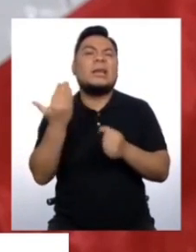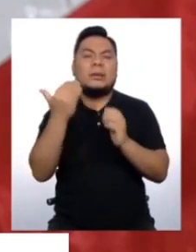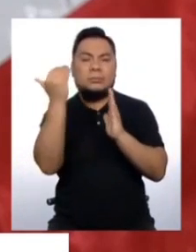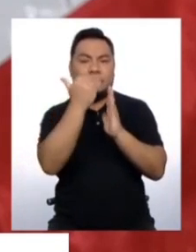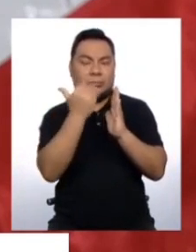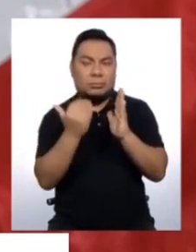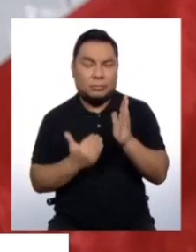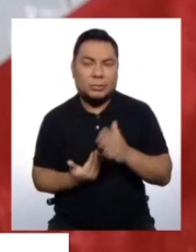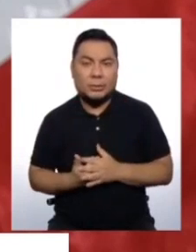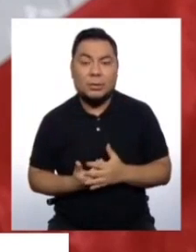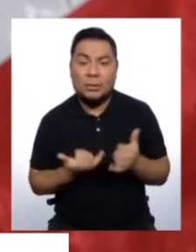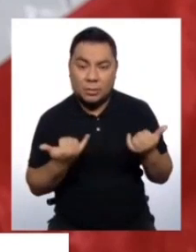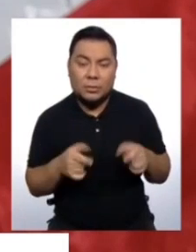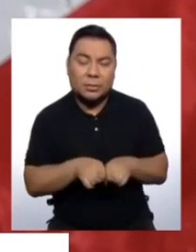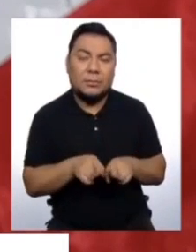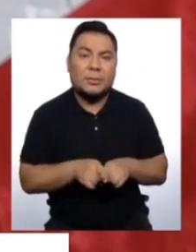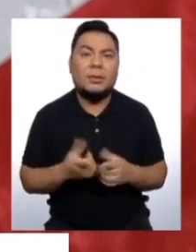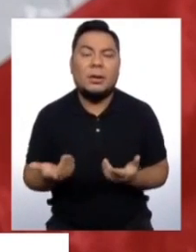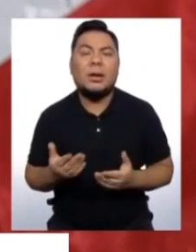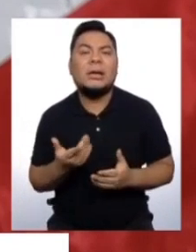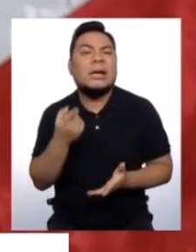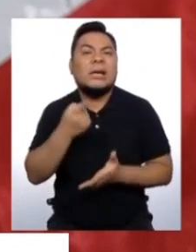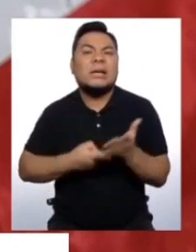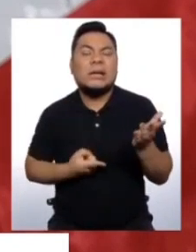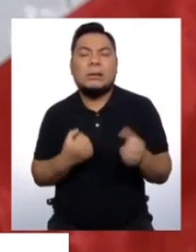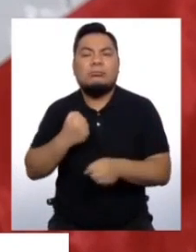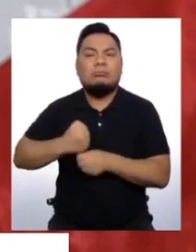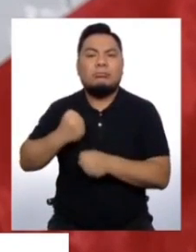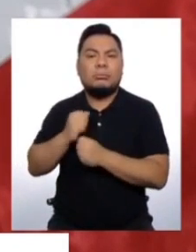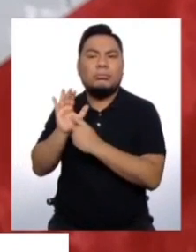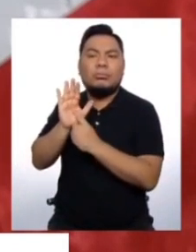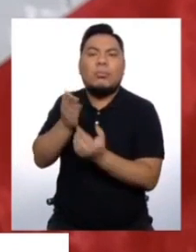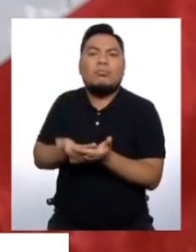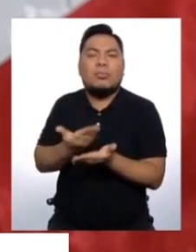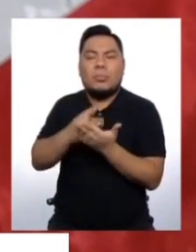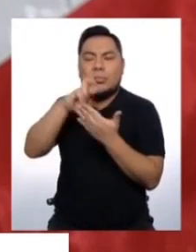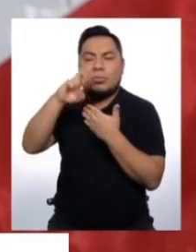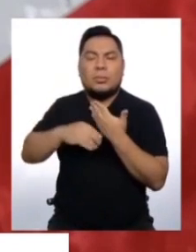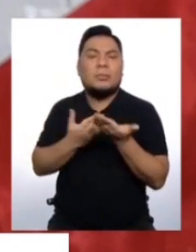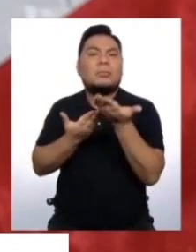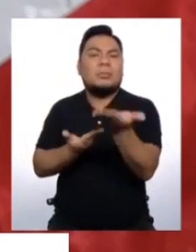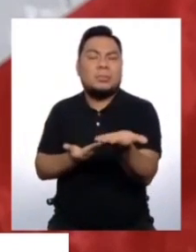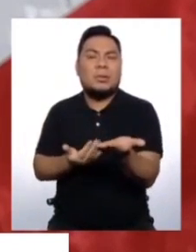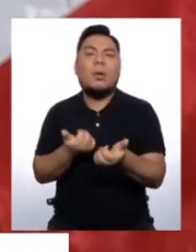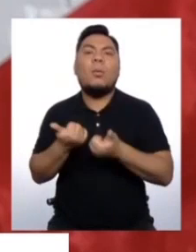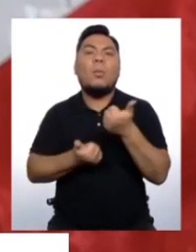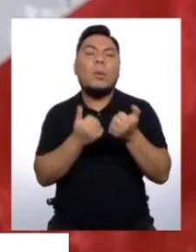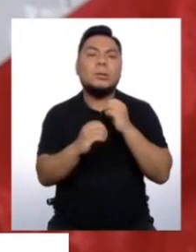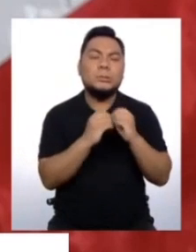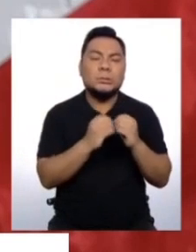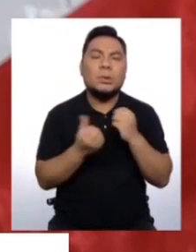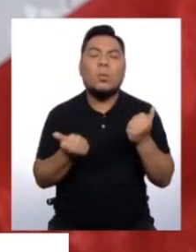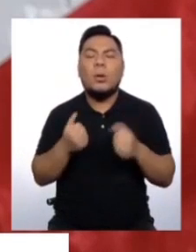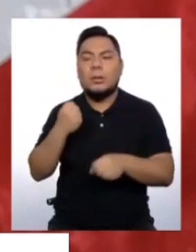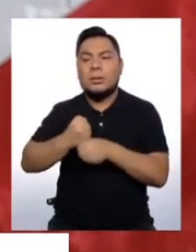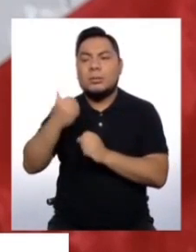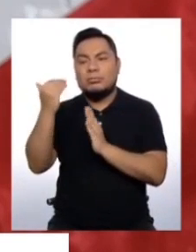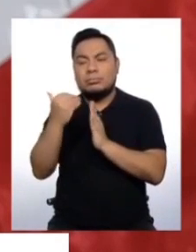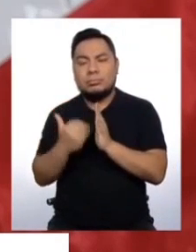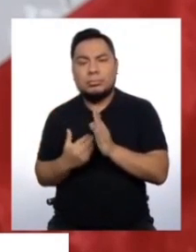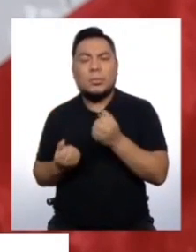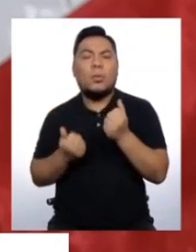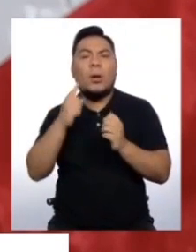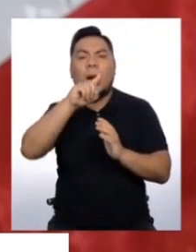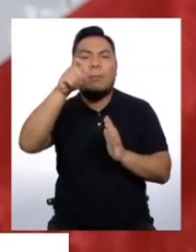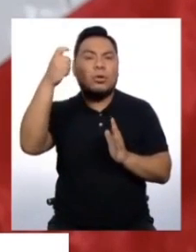momentos presentes. ¿Qué nivel de respuesta estamos proponiendo? ¿Cuáles son las salidas? ¿Cuáles son los lineamientos de gestión? ¿Cuáles son